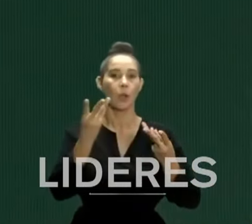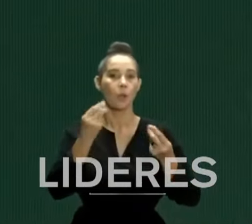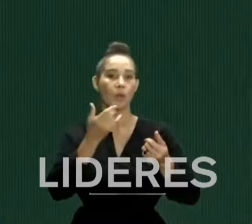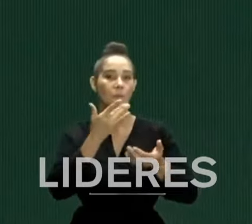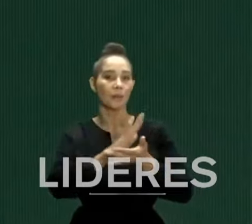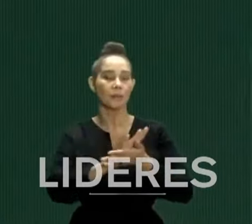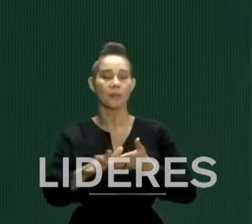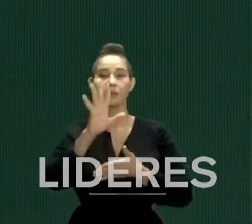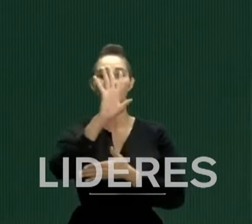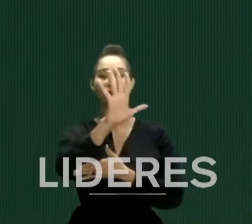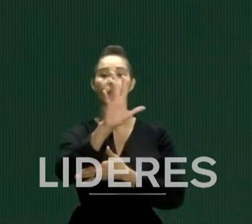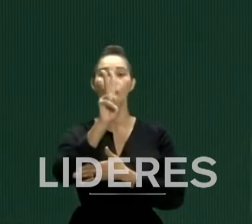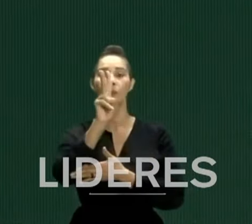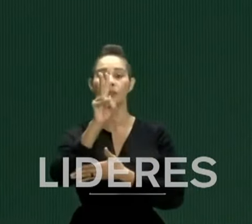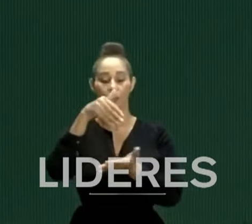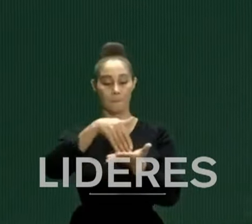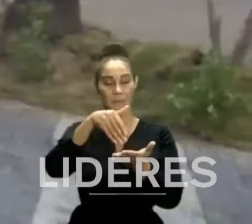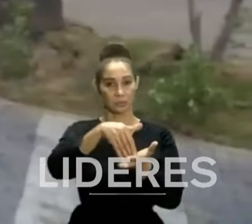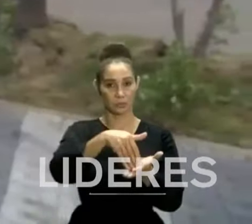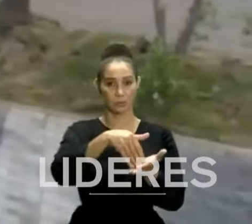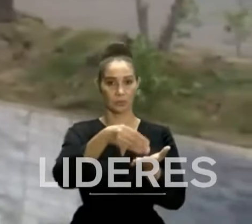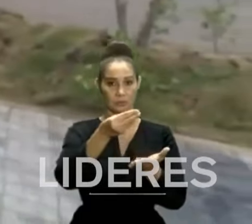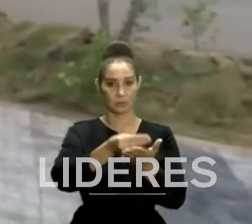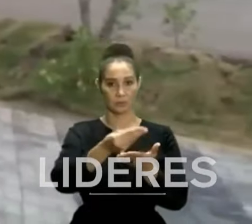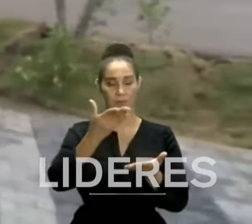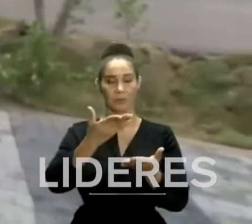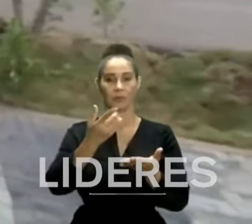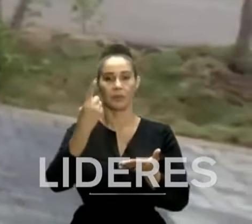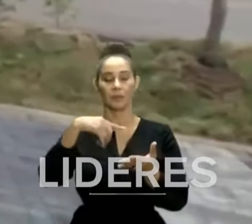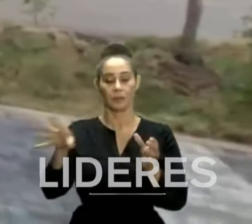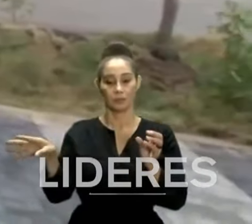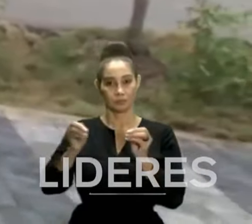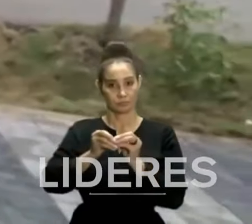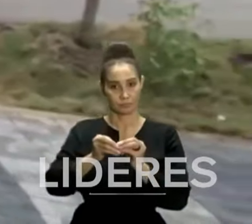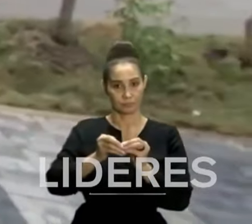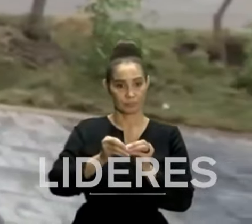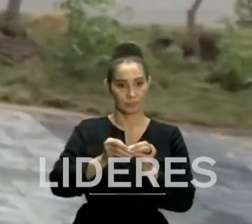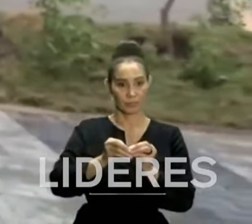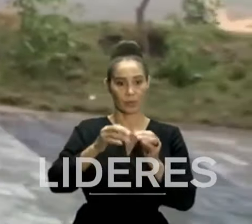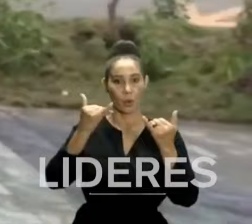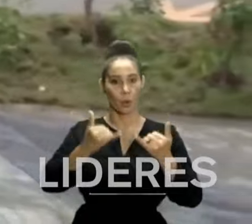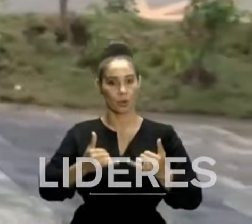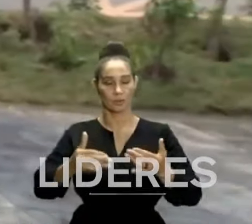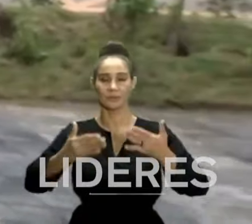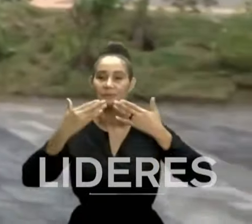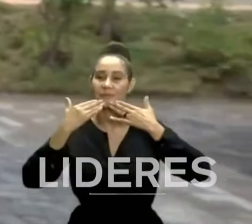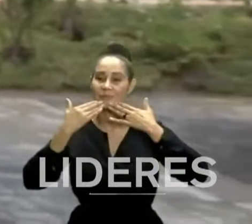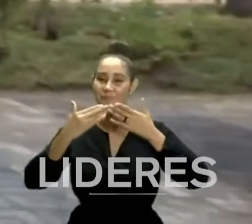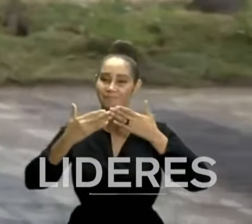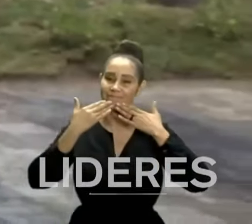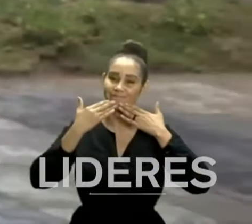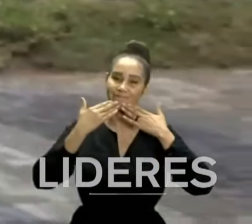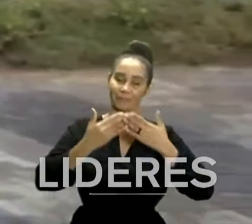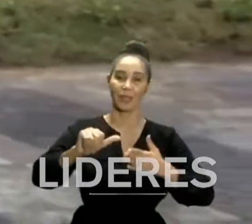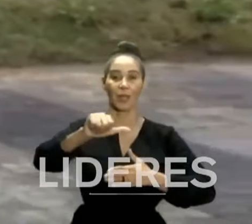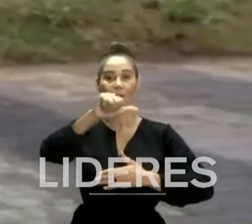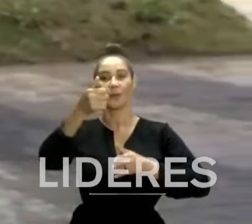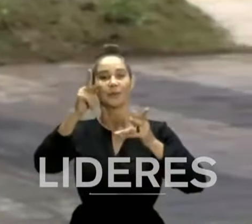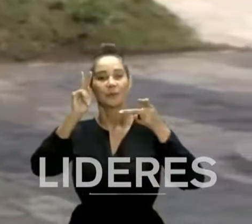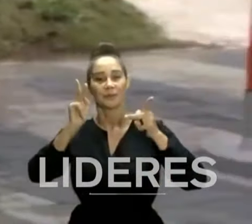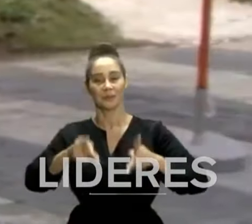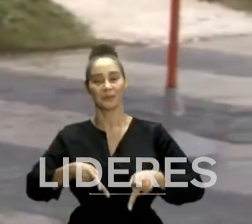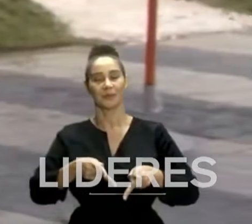52 millones de pesos aproximadamente. Pero en adición a eso, yo quiero hoy agradecer a otras